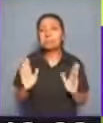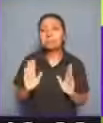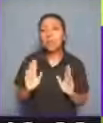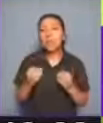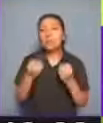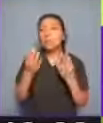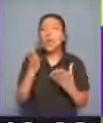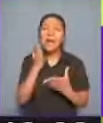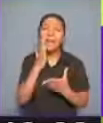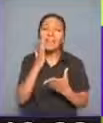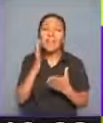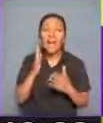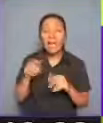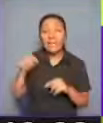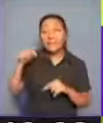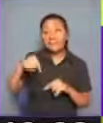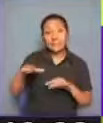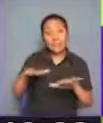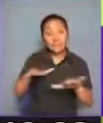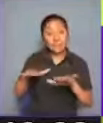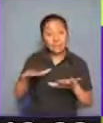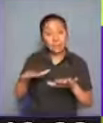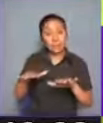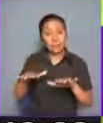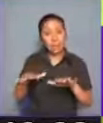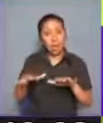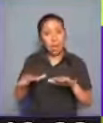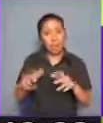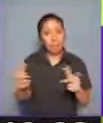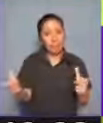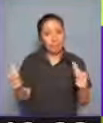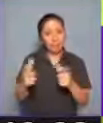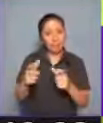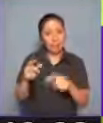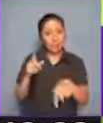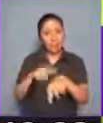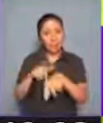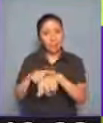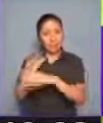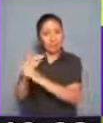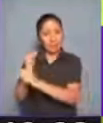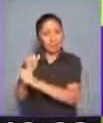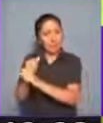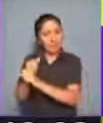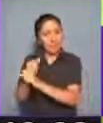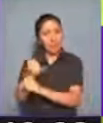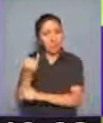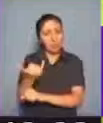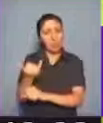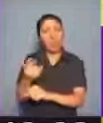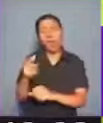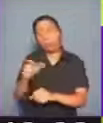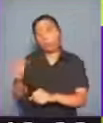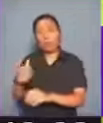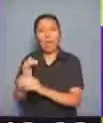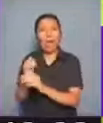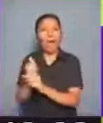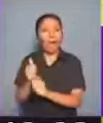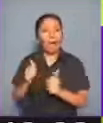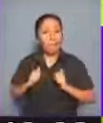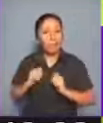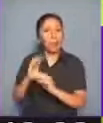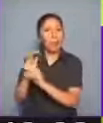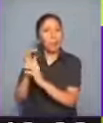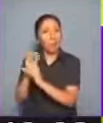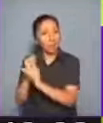Buenas tardes esta situación de la medida de de fuerza de que del transporte que hay muchas personas esperando que hay algunas